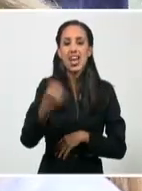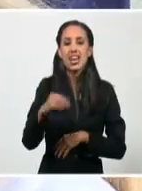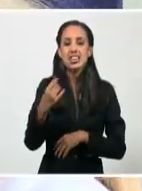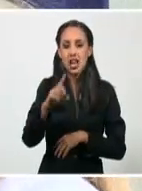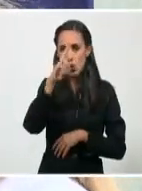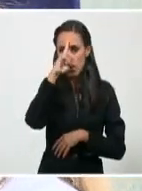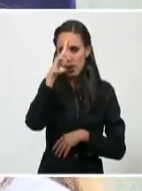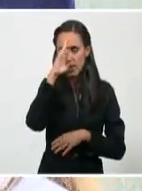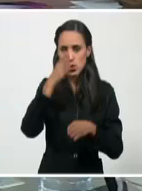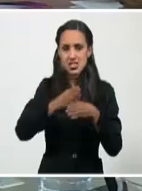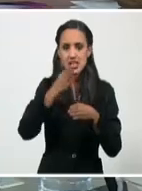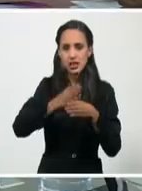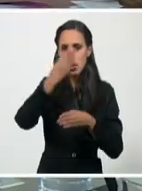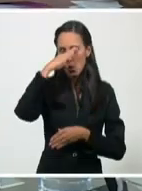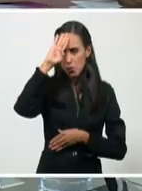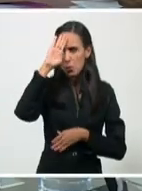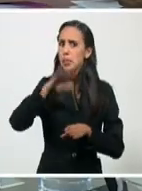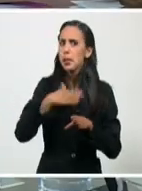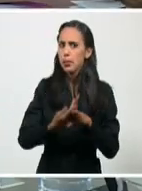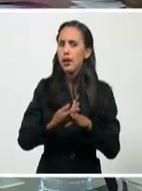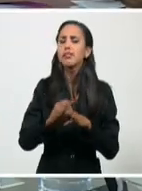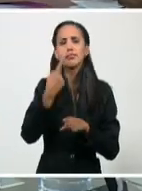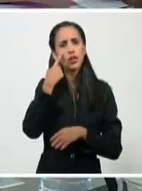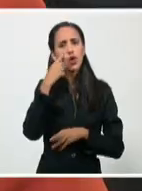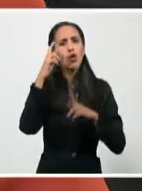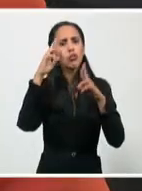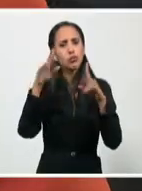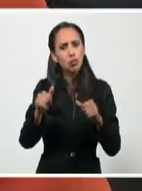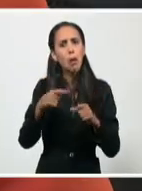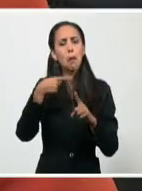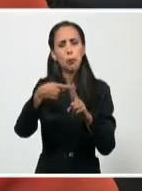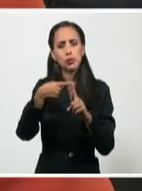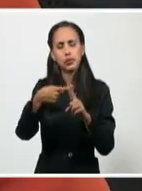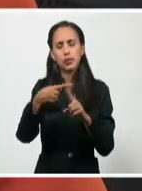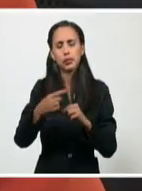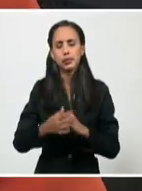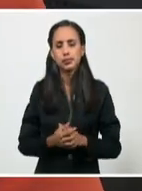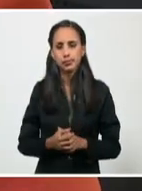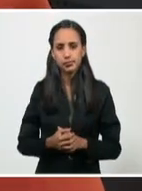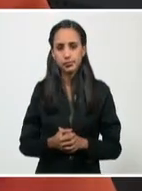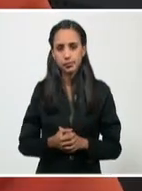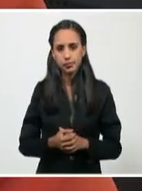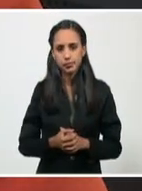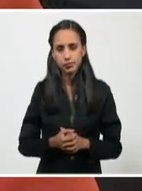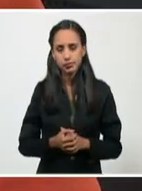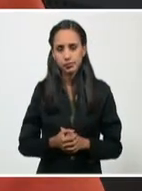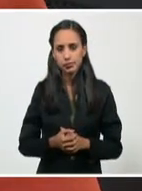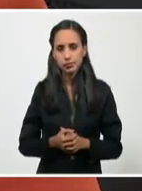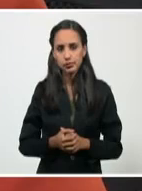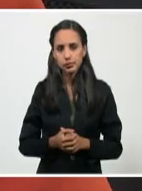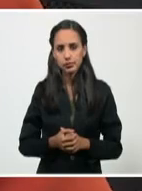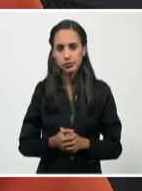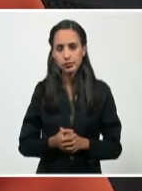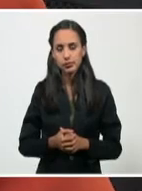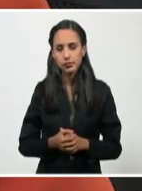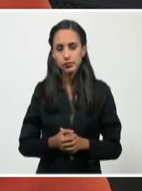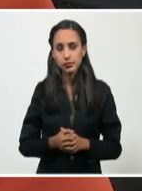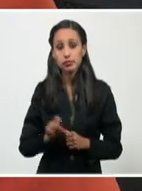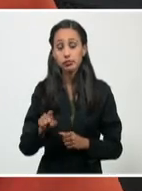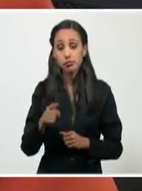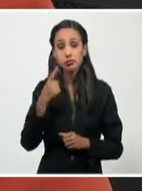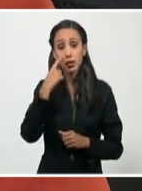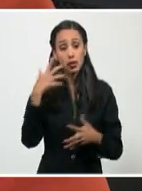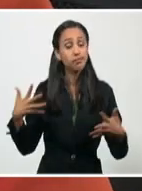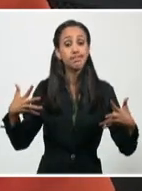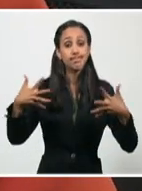Cuba, luego de mostrar resultados muy alentadores. Y les puedo decir que hay una correspondencia muy elevada